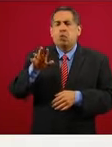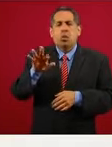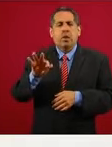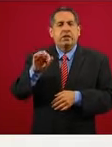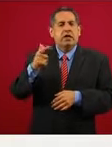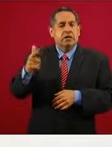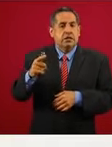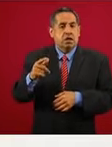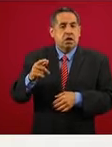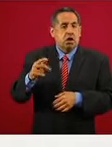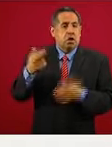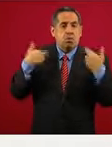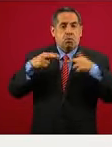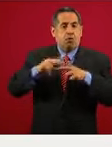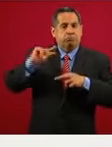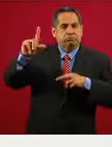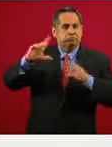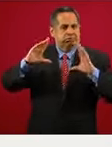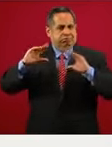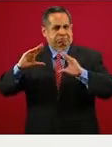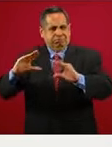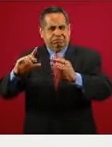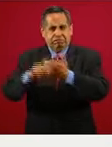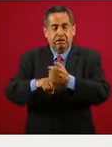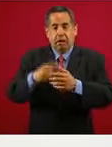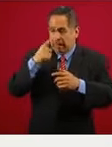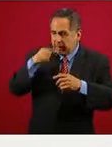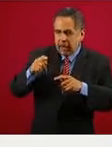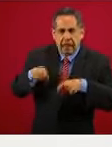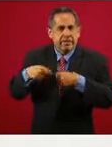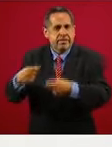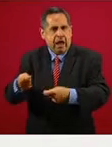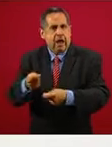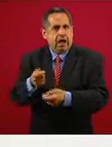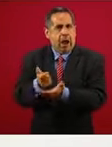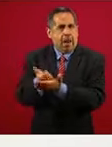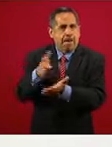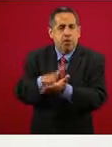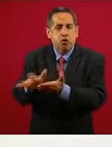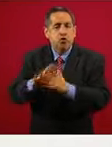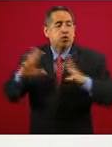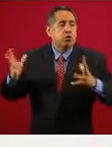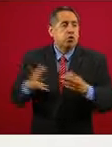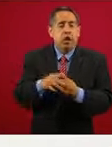34.447 académicos, con una inversión anual por